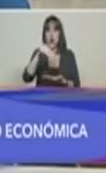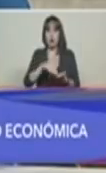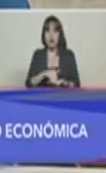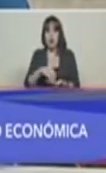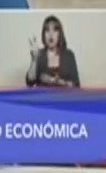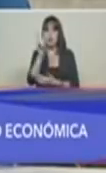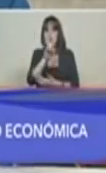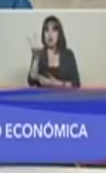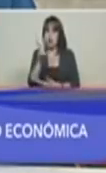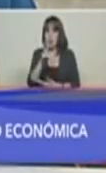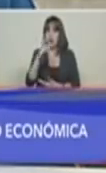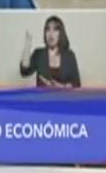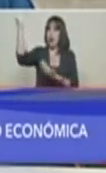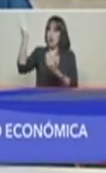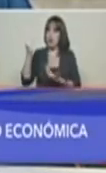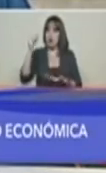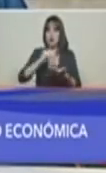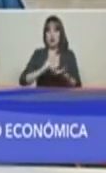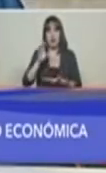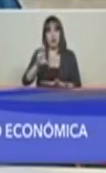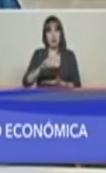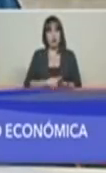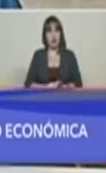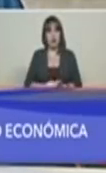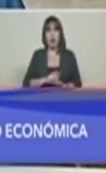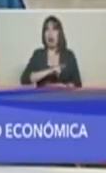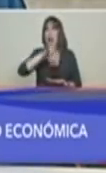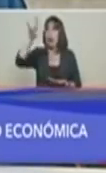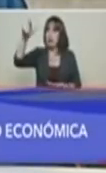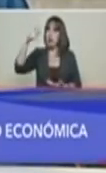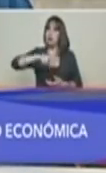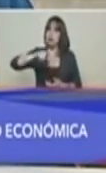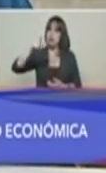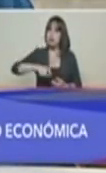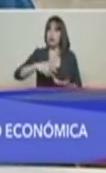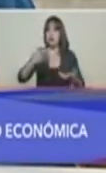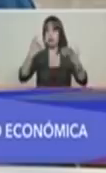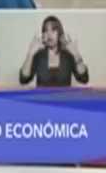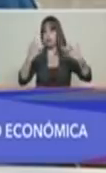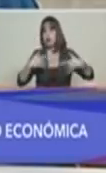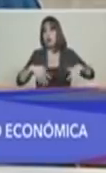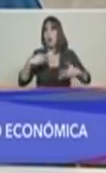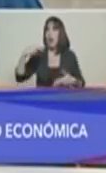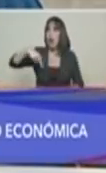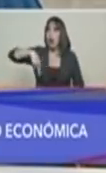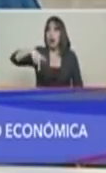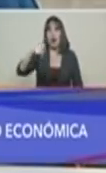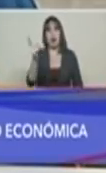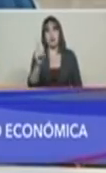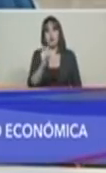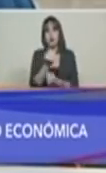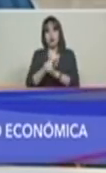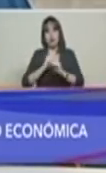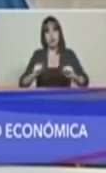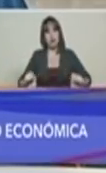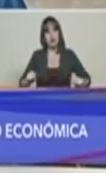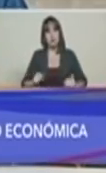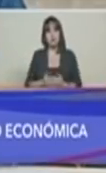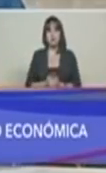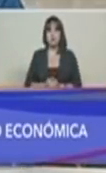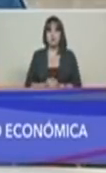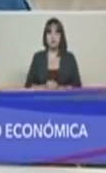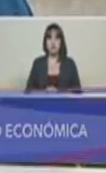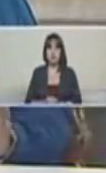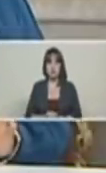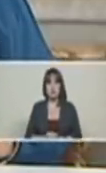hoy. Necesitamos una flota de aviones para traérnoslos. No me los voy a traer a pie. Y así por el